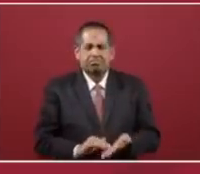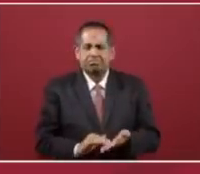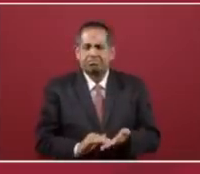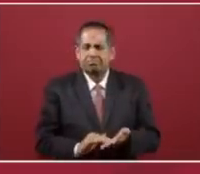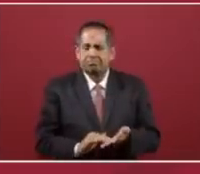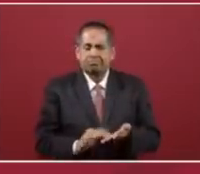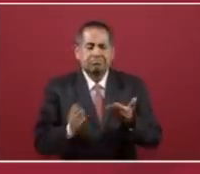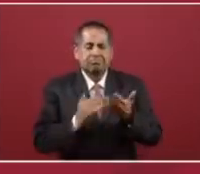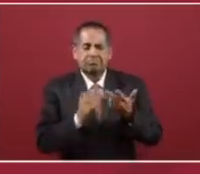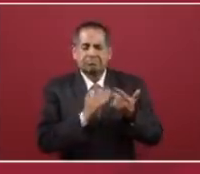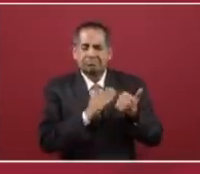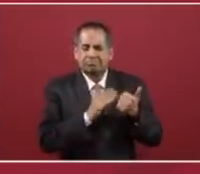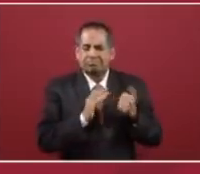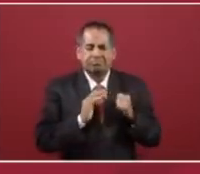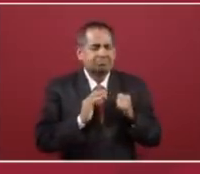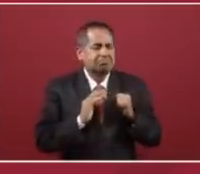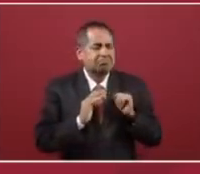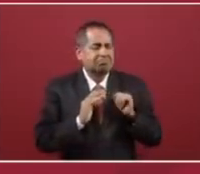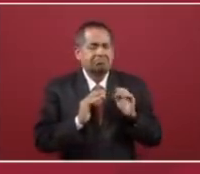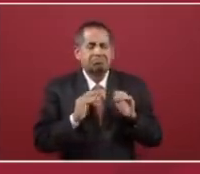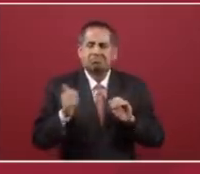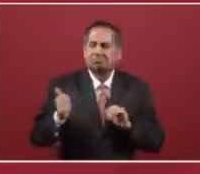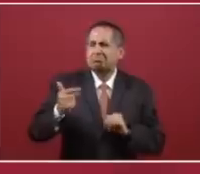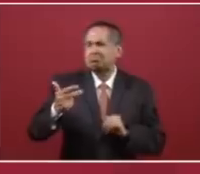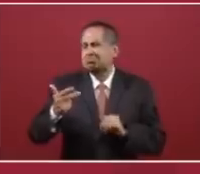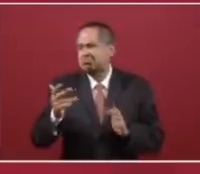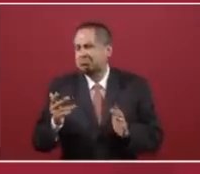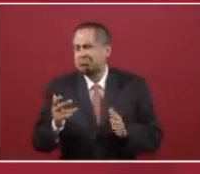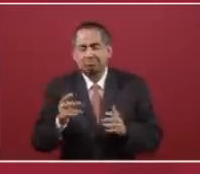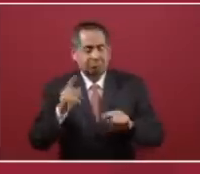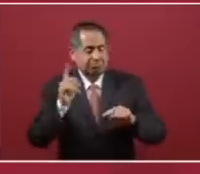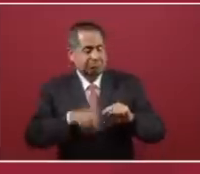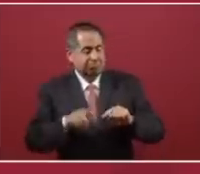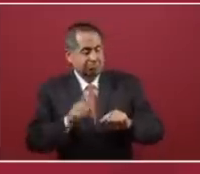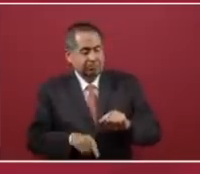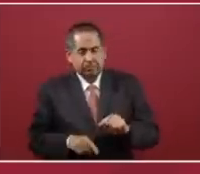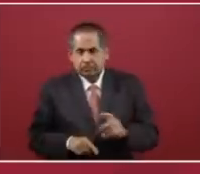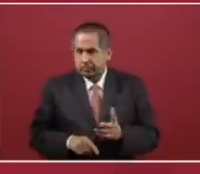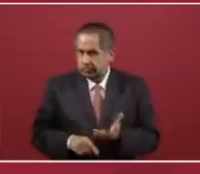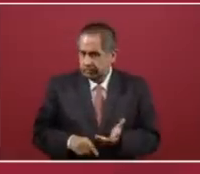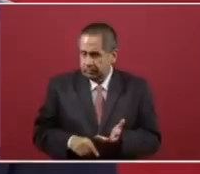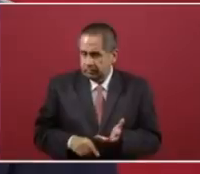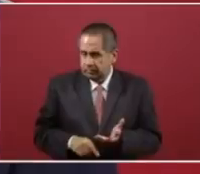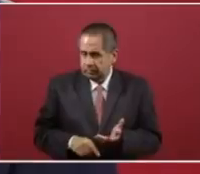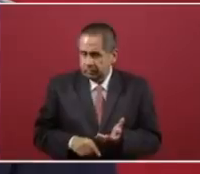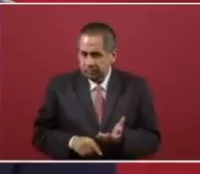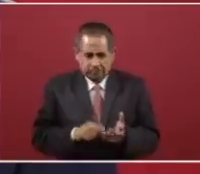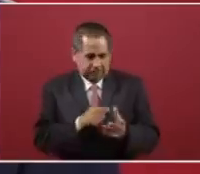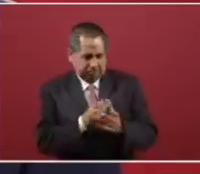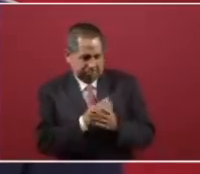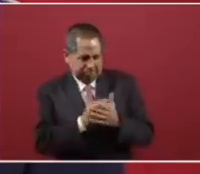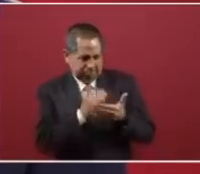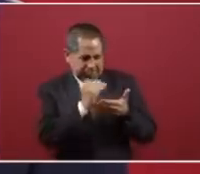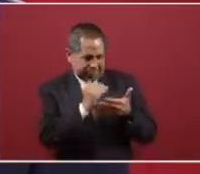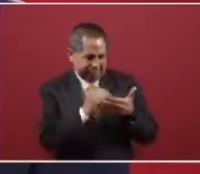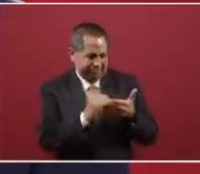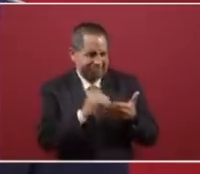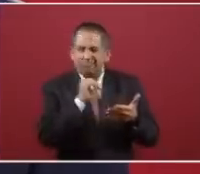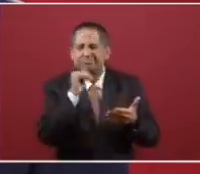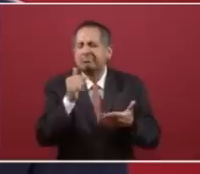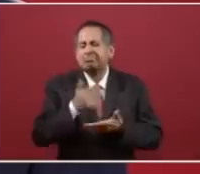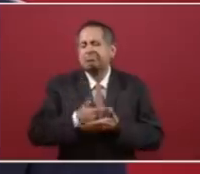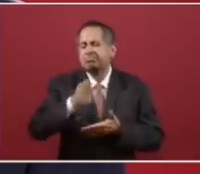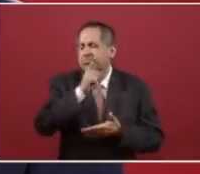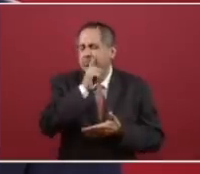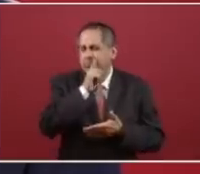como 68 este tipos de